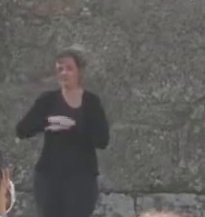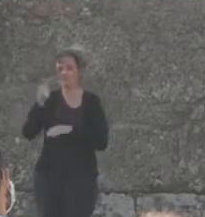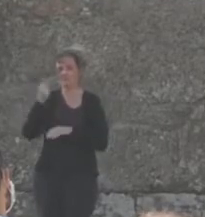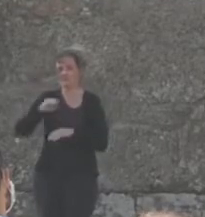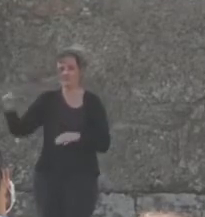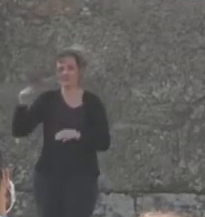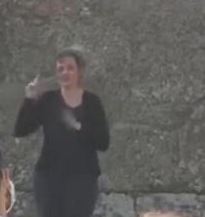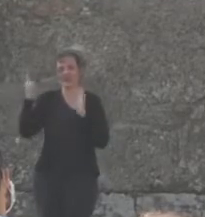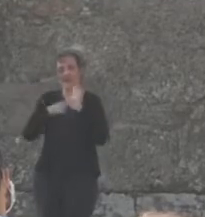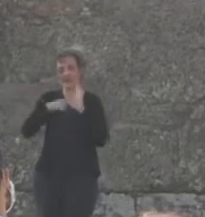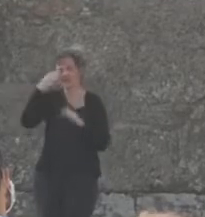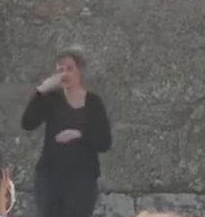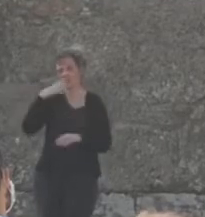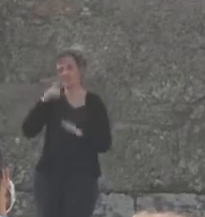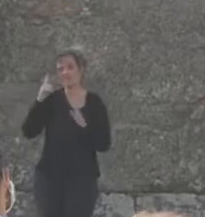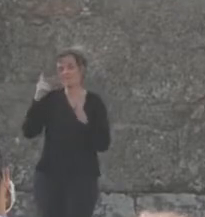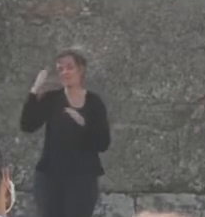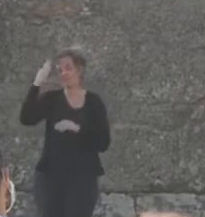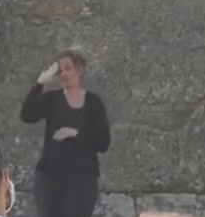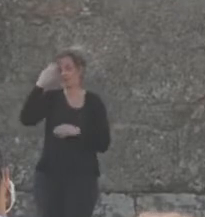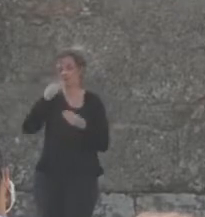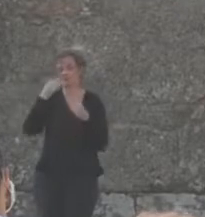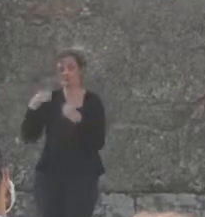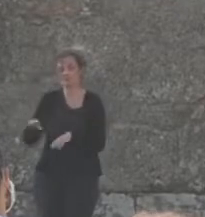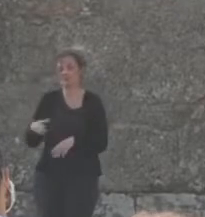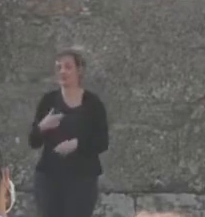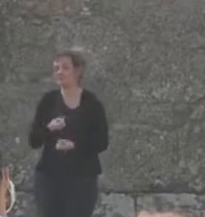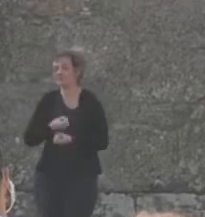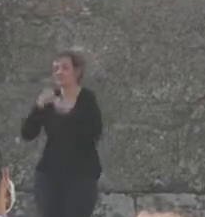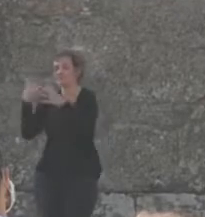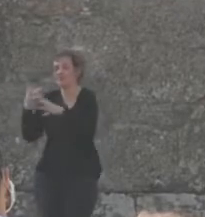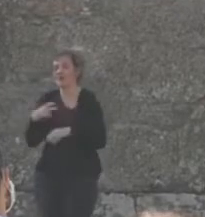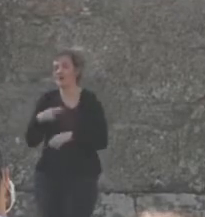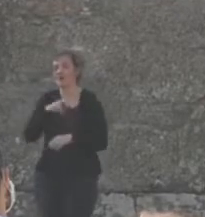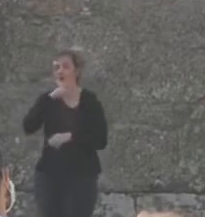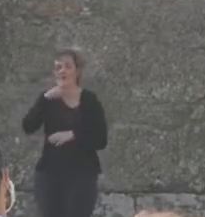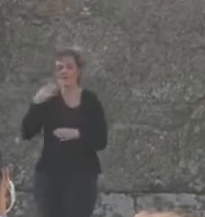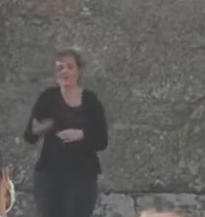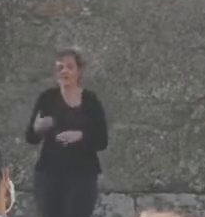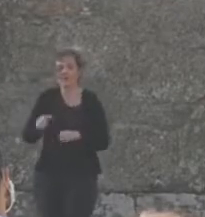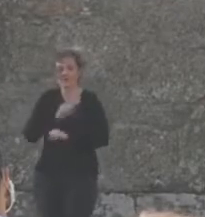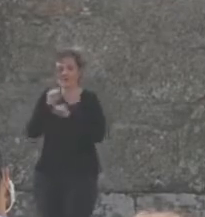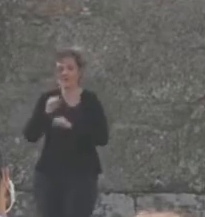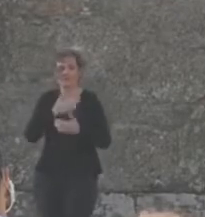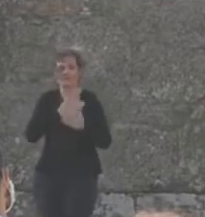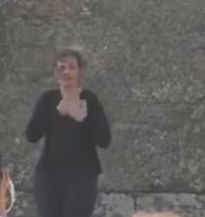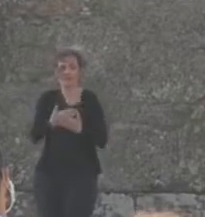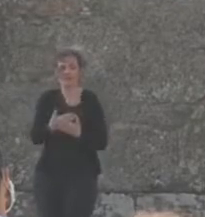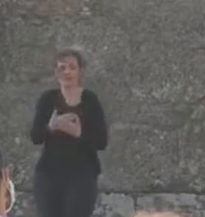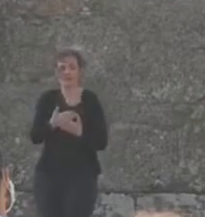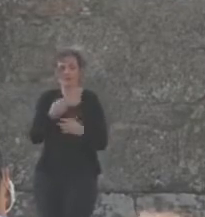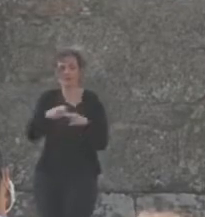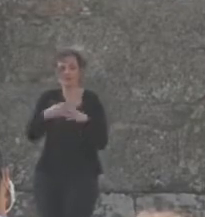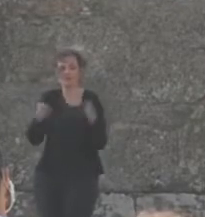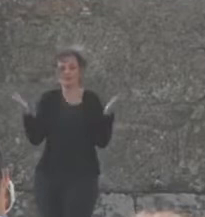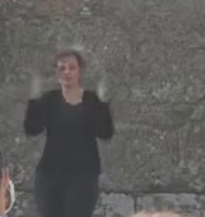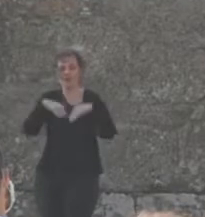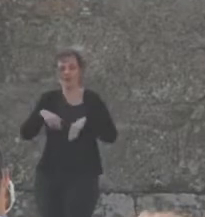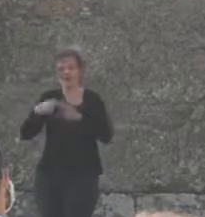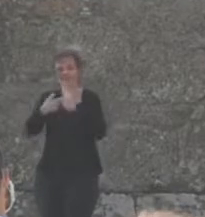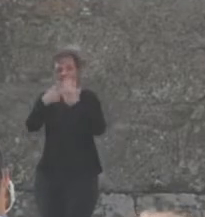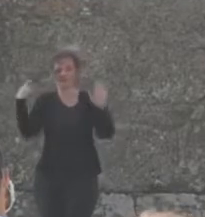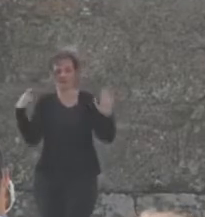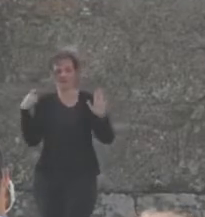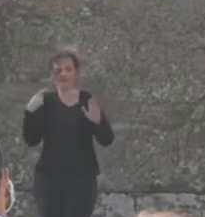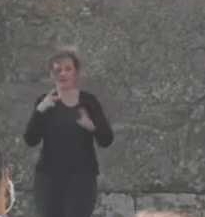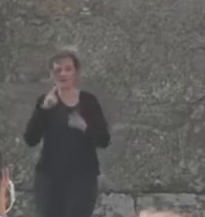Histórica e que puxemos en coñecemento da Valedora do Pobo, non hai vontade política de retirálos. E a contestación